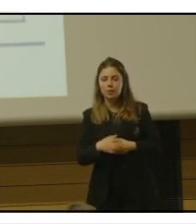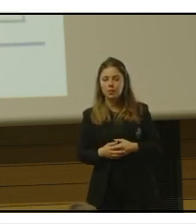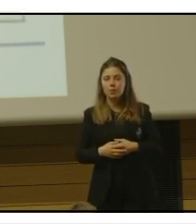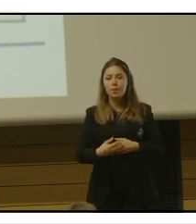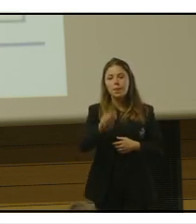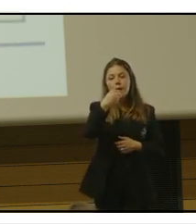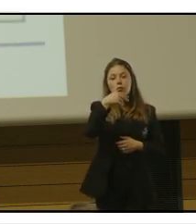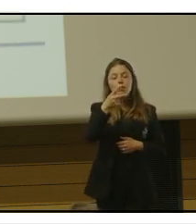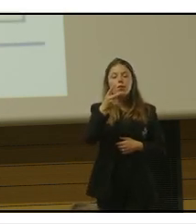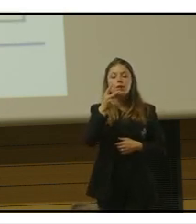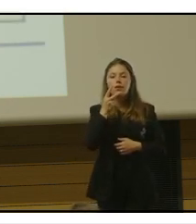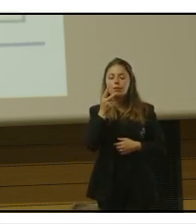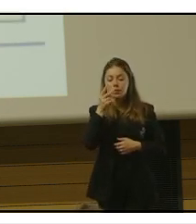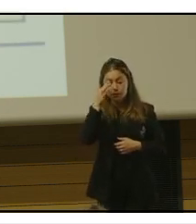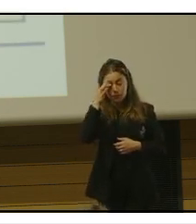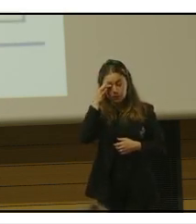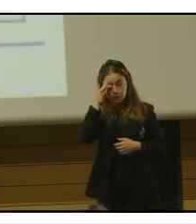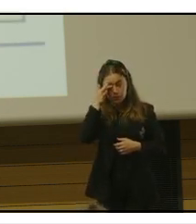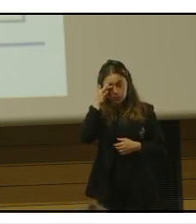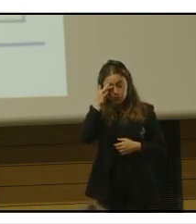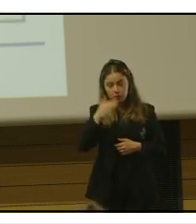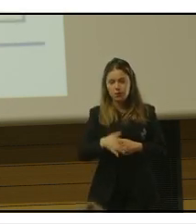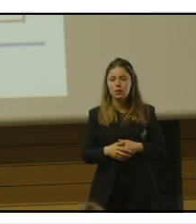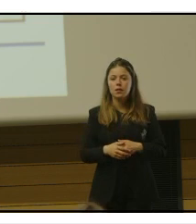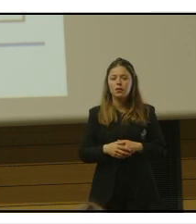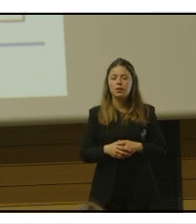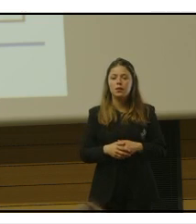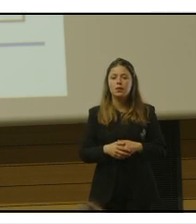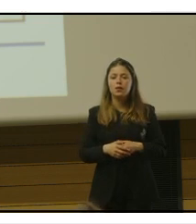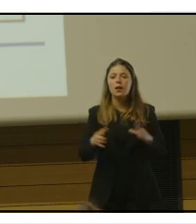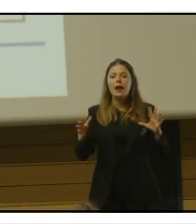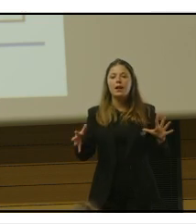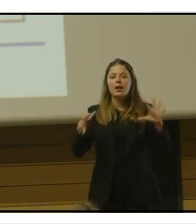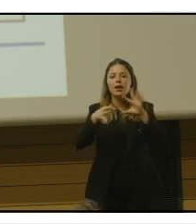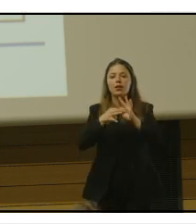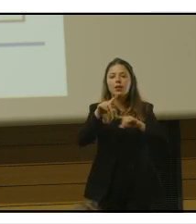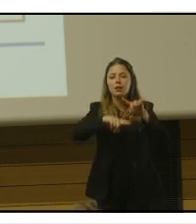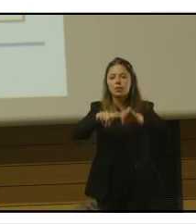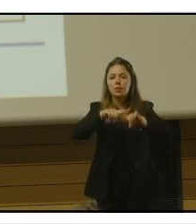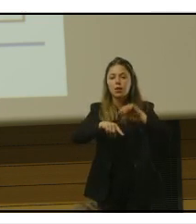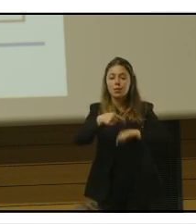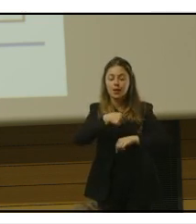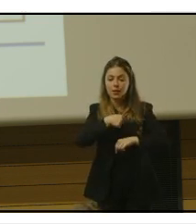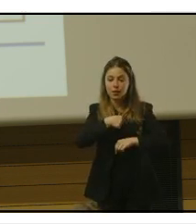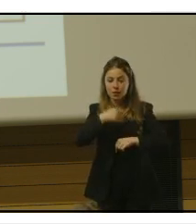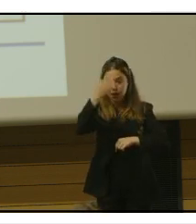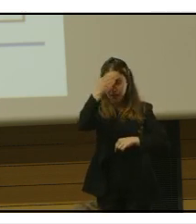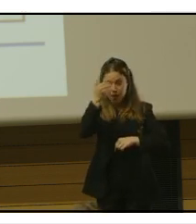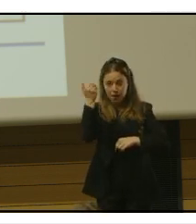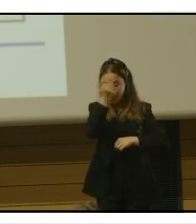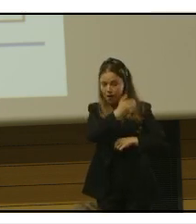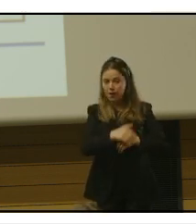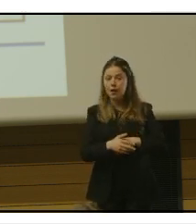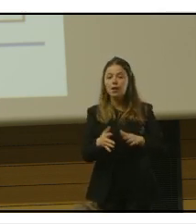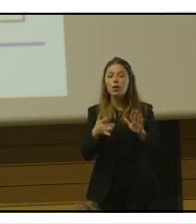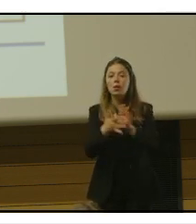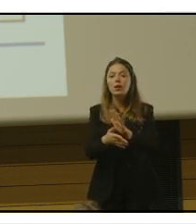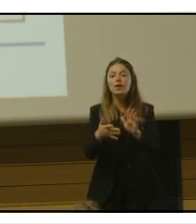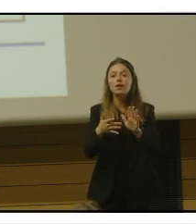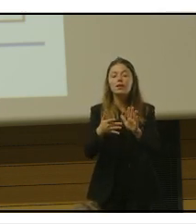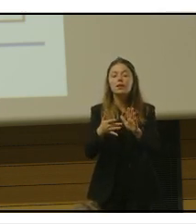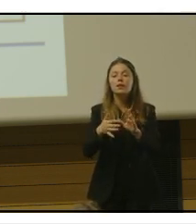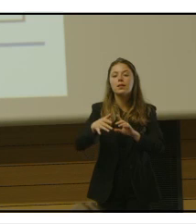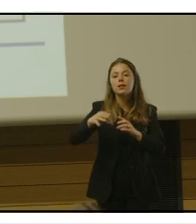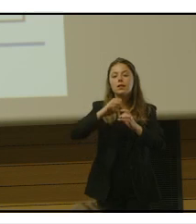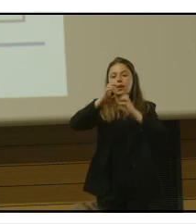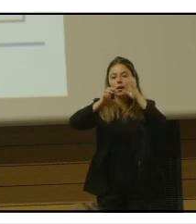consumo de tabaco, la exposición a humo ambiental de tabaco está relacionado con la cardiopatía isquémica. De hecho, estar expuesto a humo ambiental de